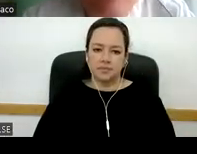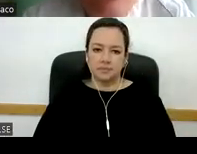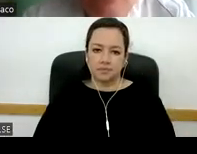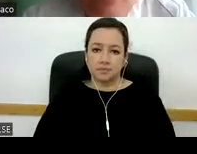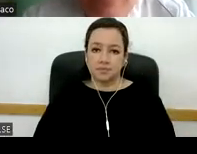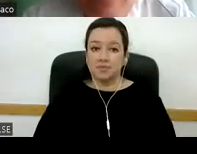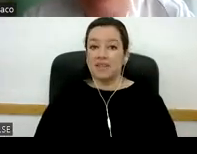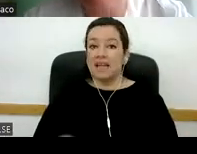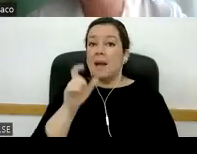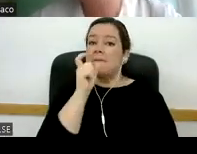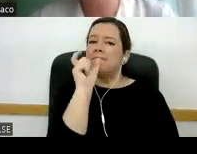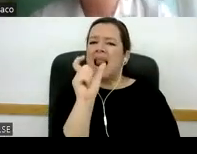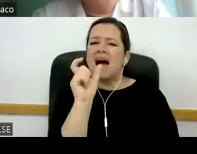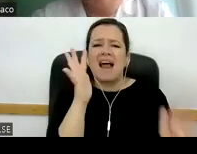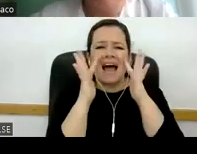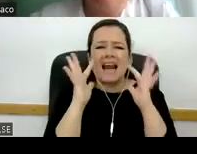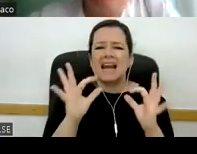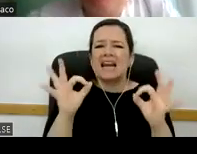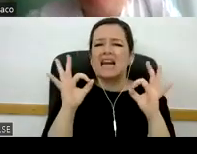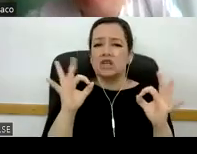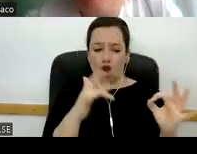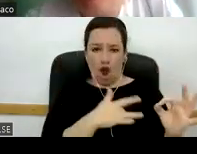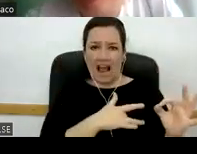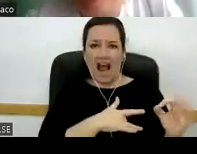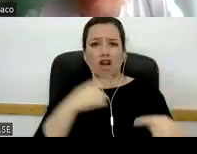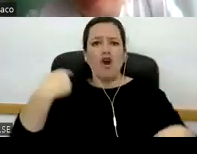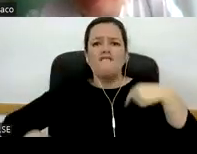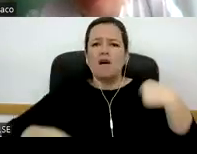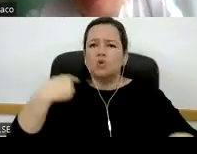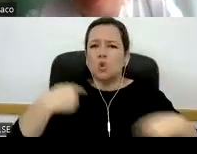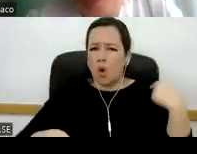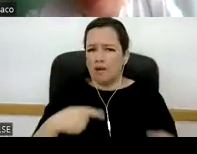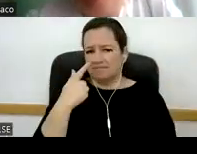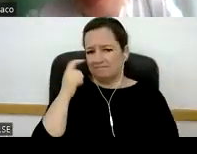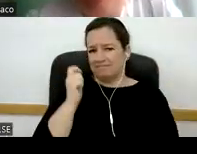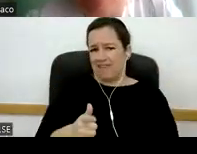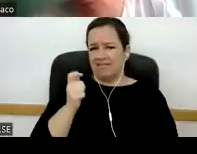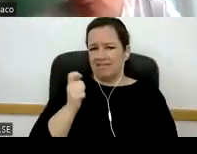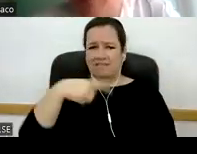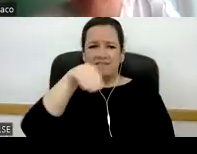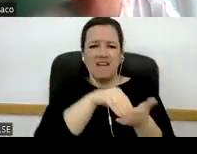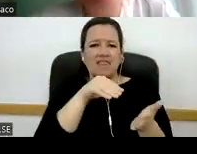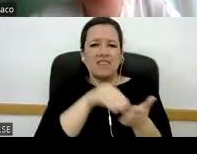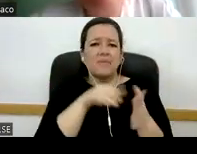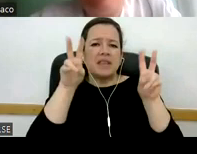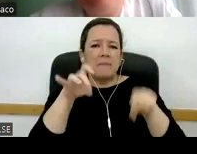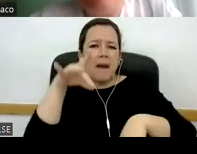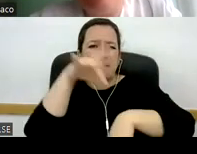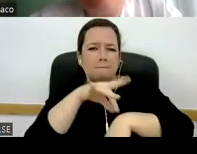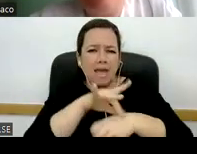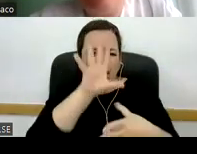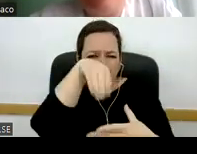El concepto de riesgo cardiovascular, que está súper utilizado en la práctica, en la salud